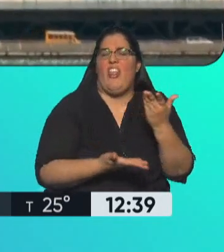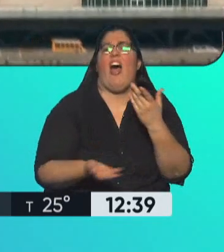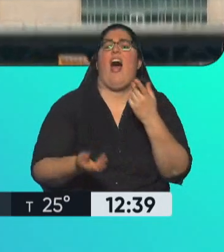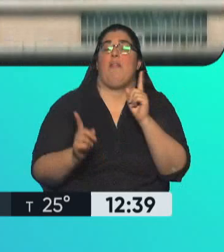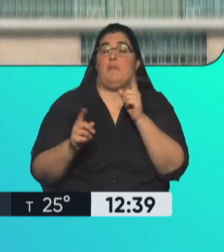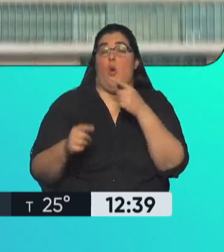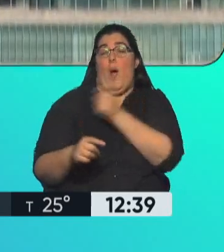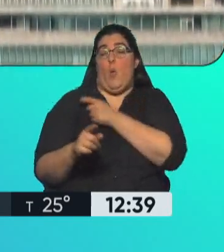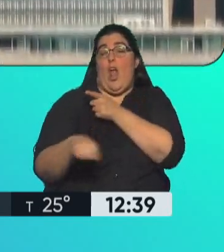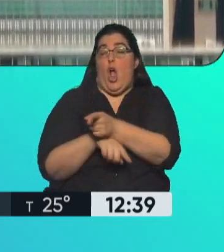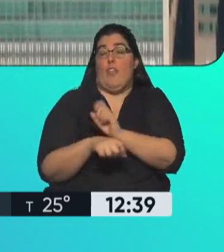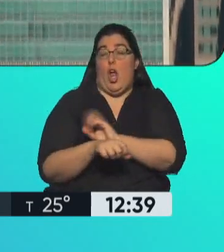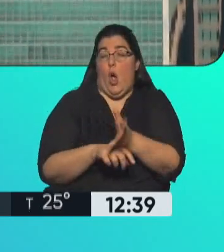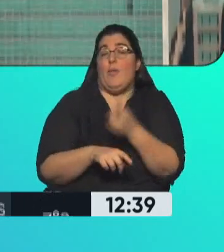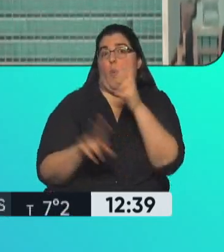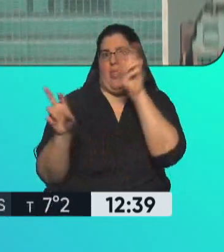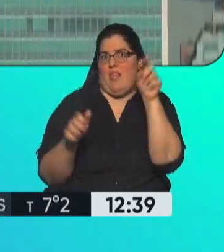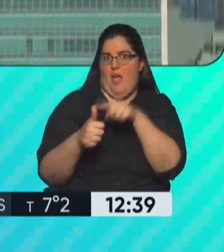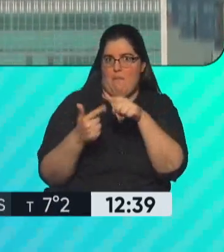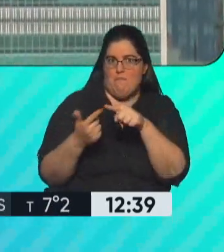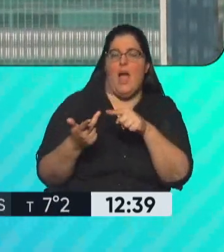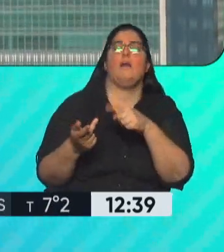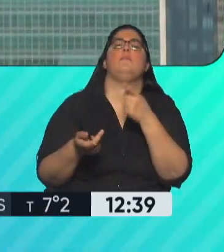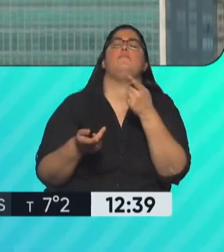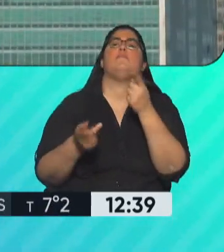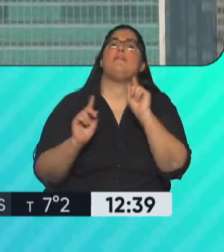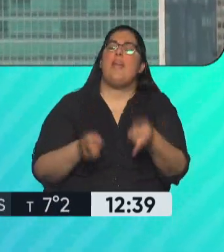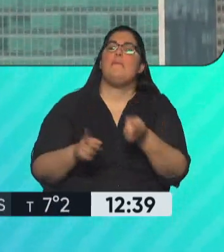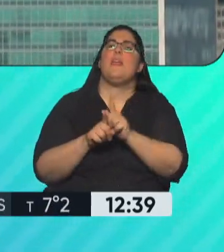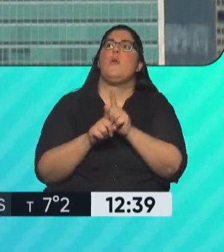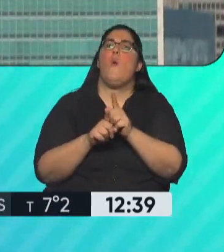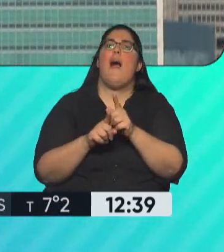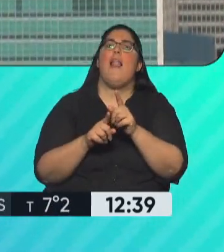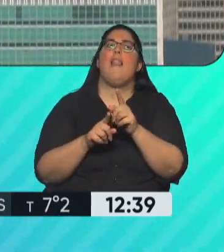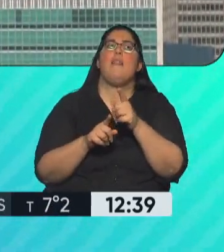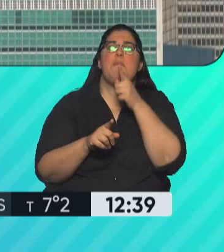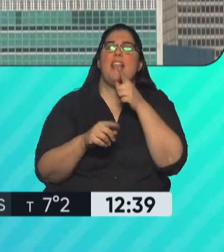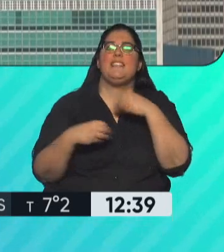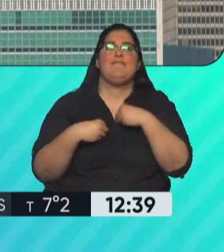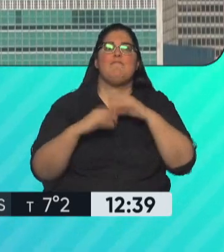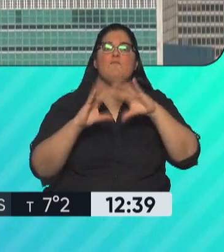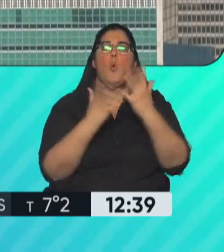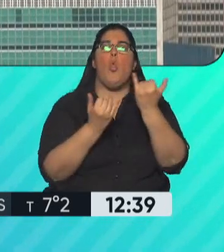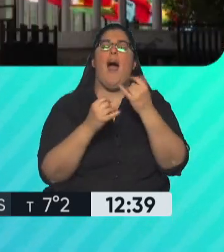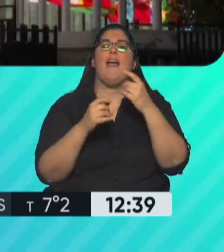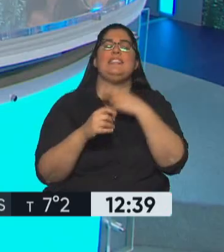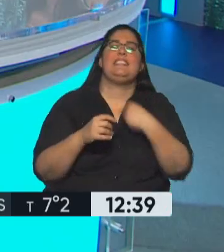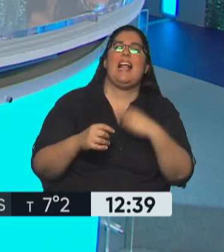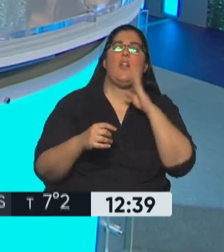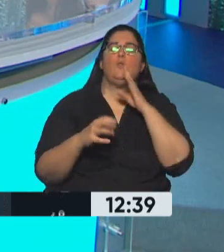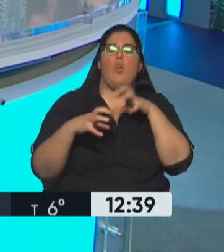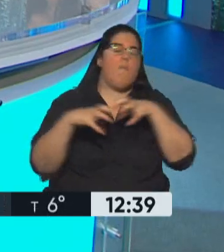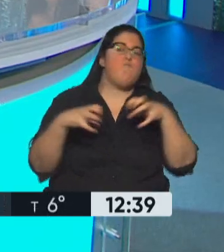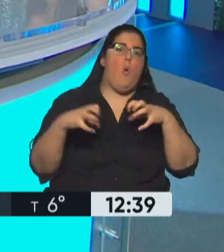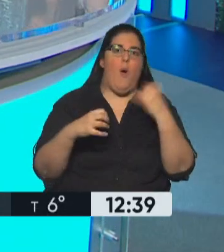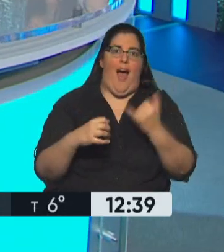uno de los ejes, y por supuesto esta especie de clima de nueva Guerra Fría que se vive entre China y Estados Unidos. Esos son, desde mi